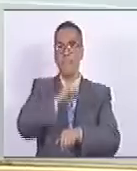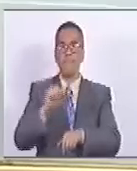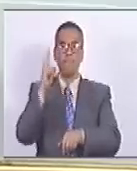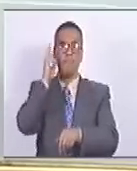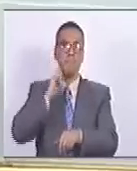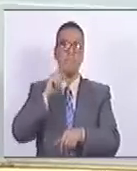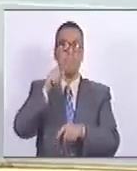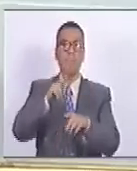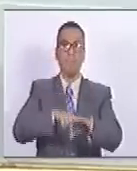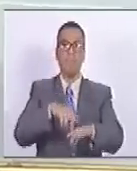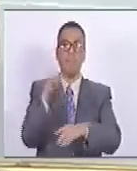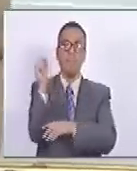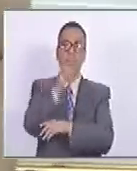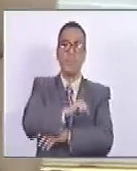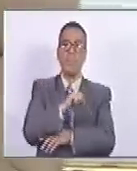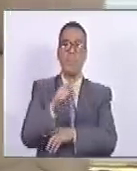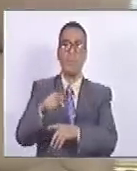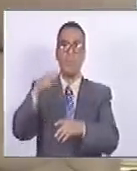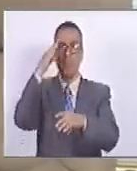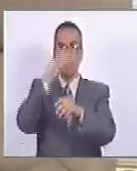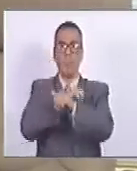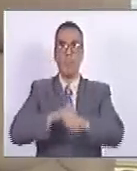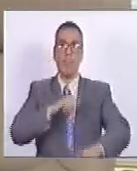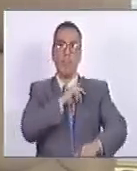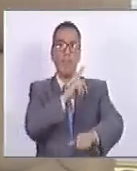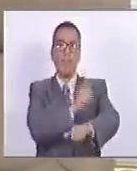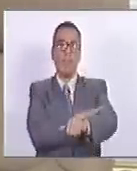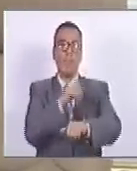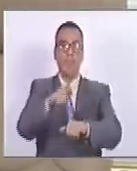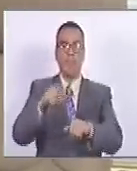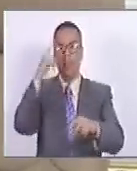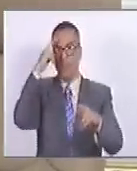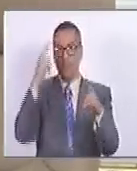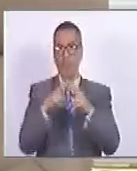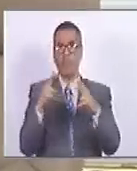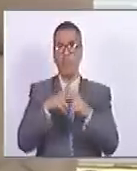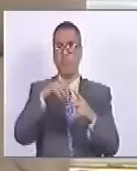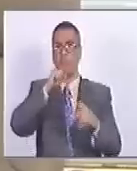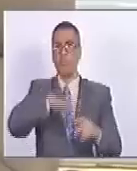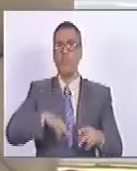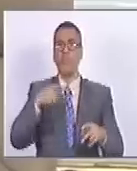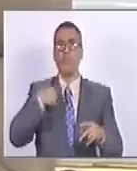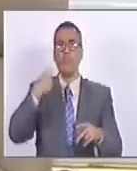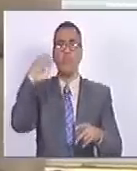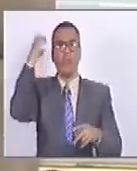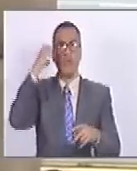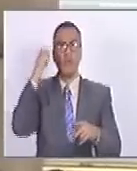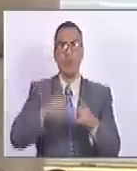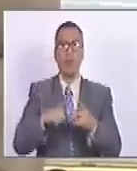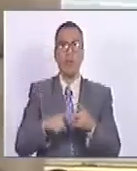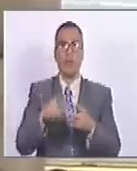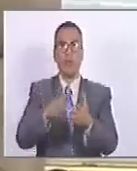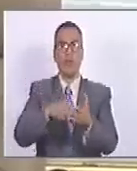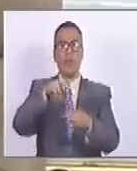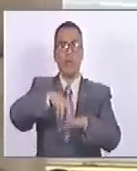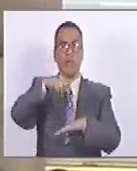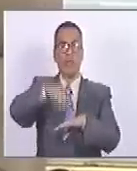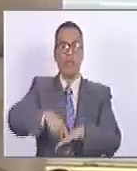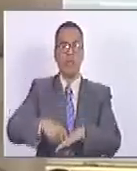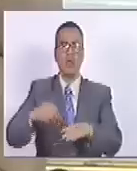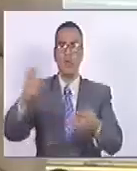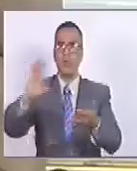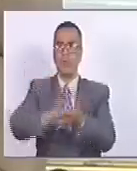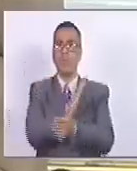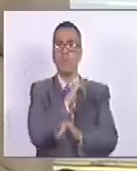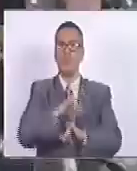Bolívar les derrotó. El ejército más poderoso que haya conocido la historia de Europa los arrodilló, los